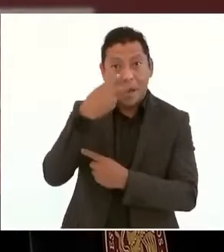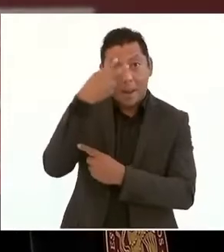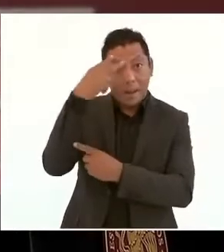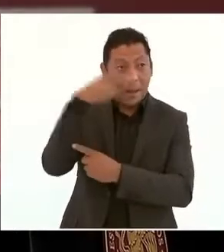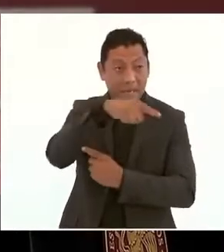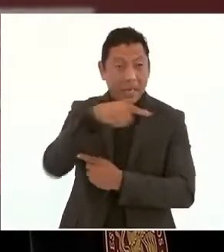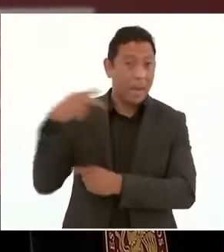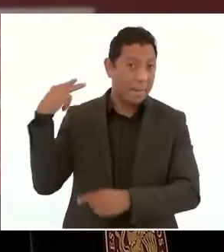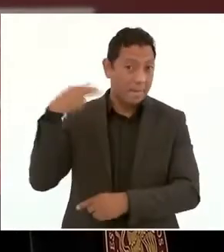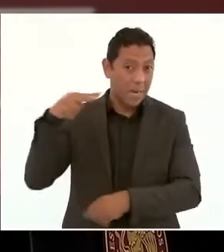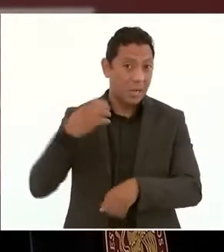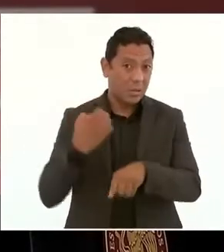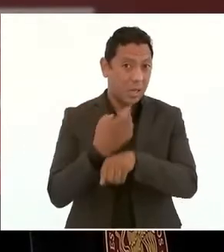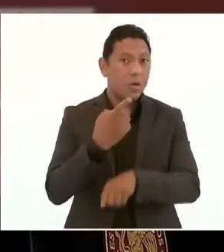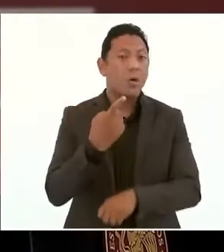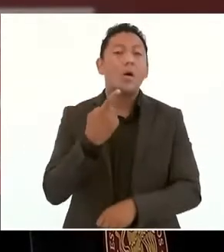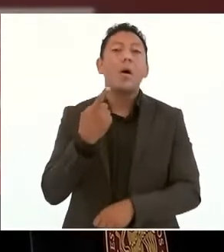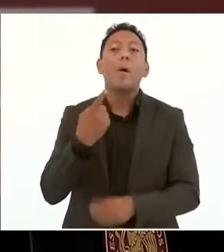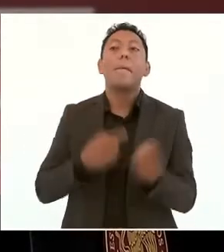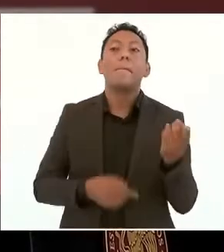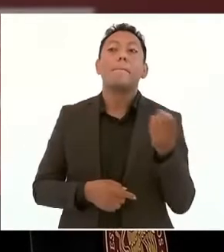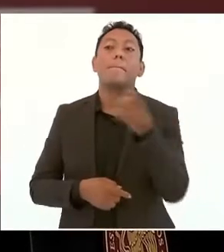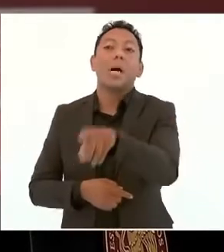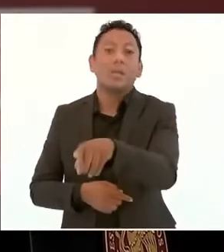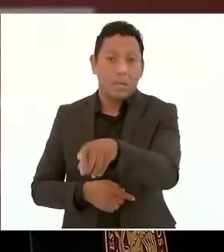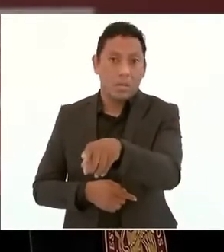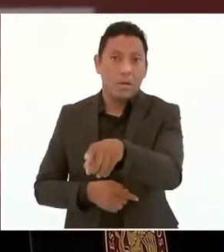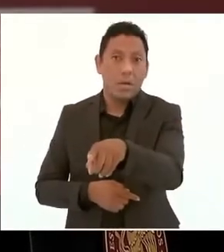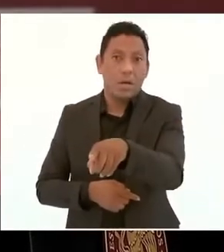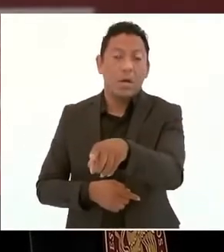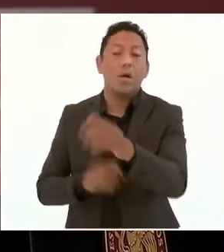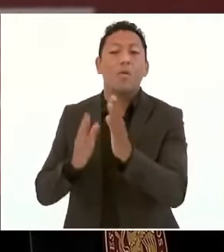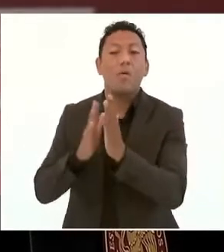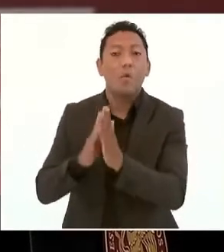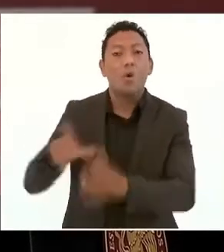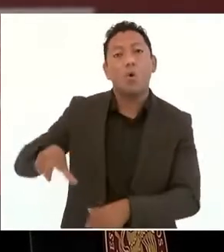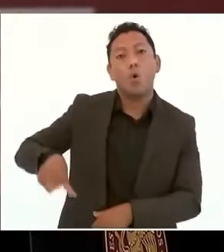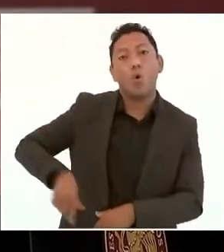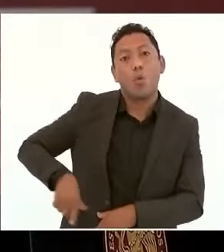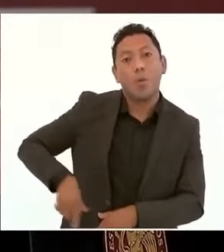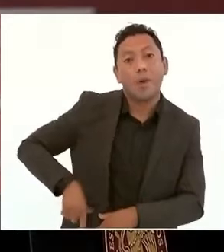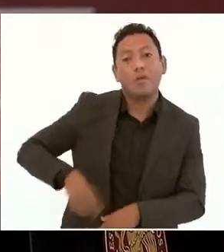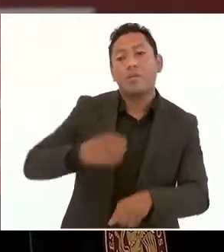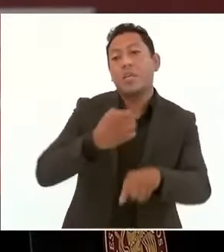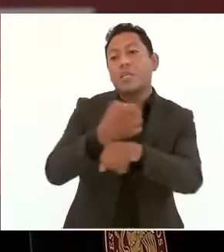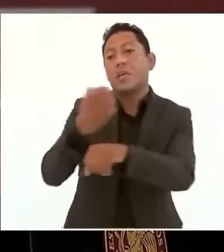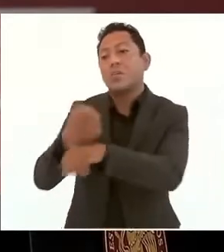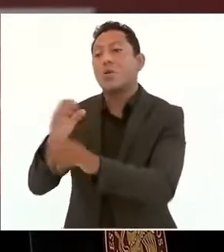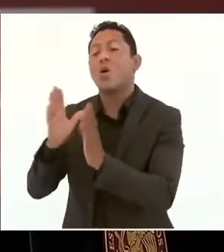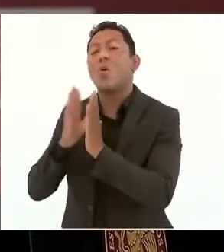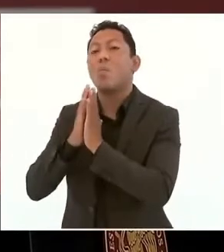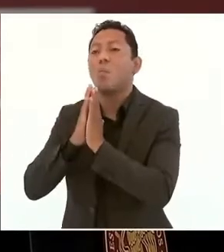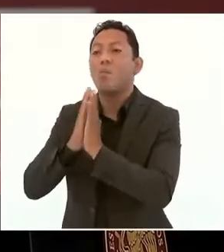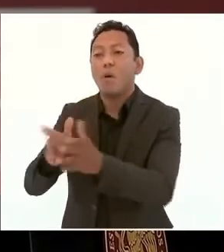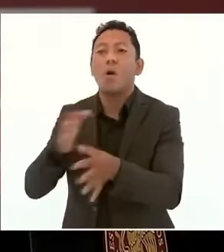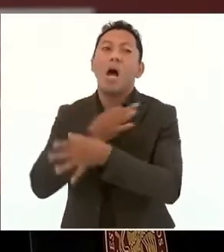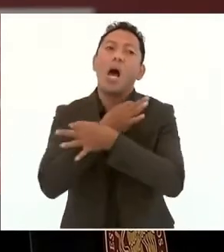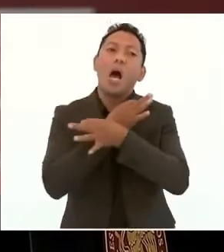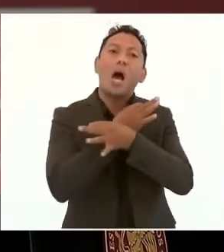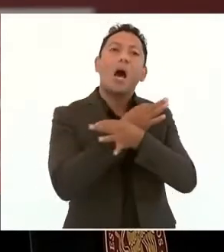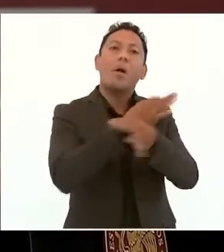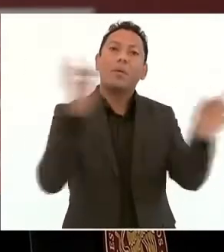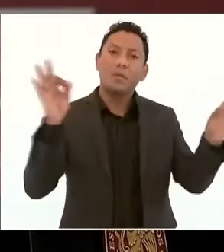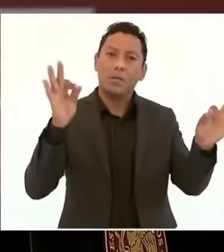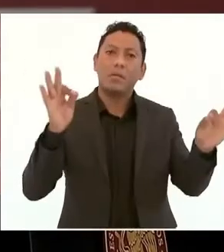ordenar que los gobiernos estatales proclamaran la abolición de